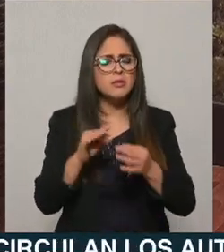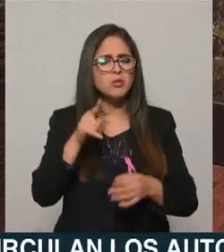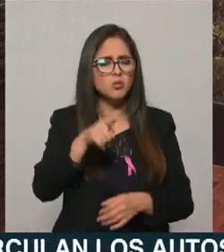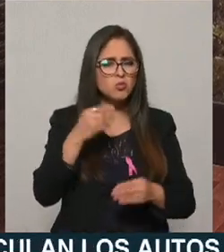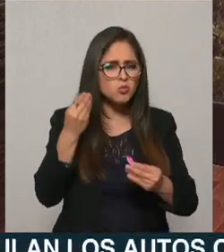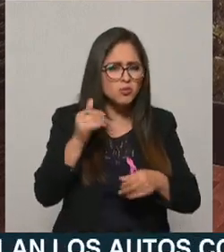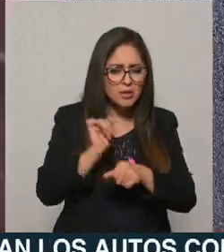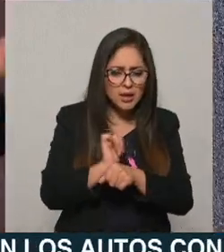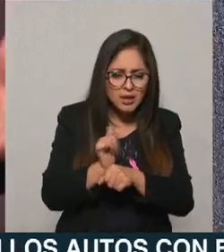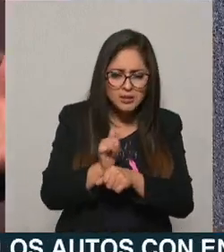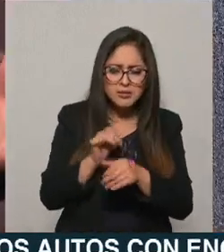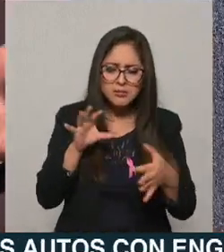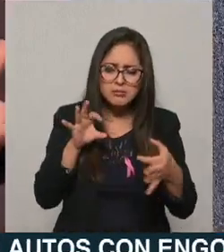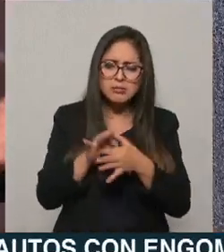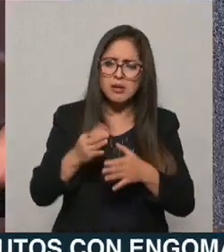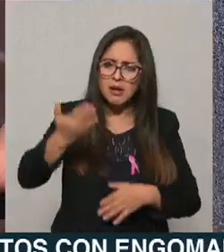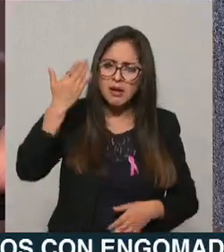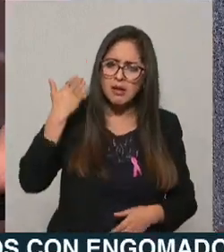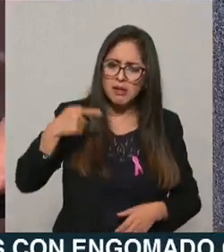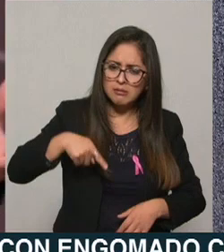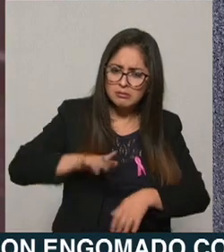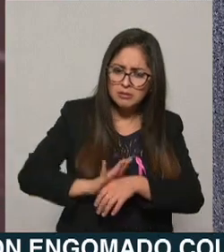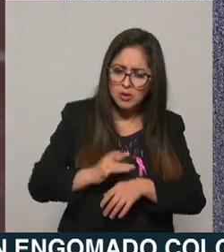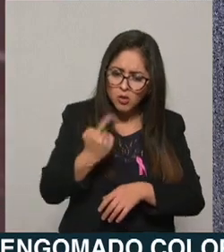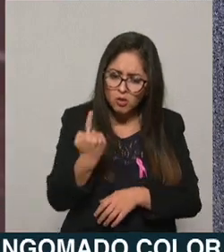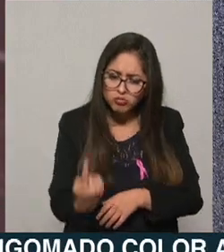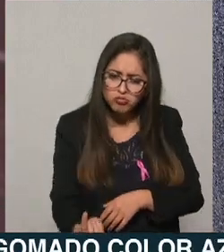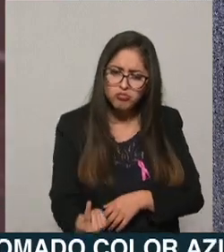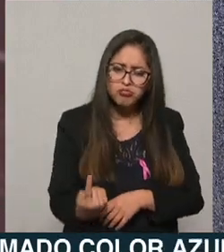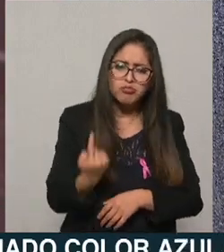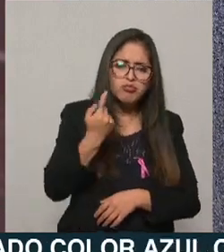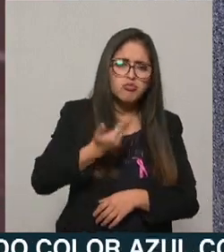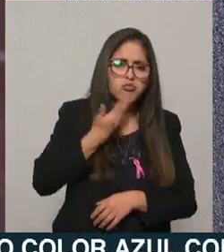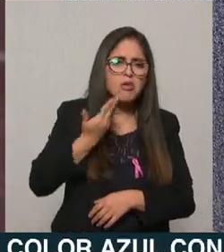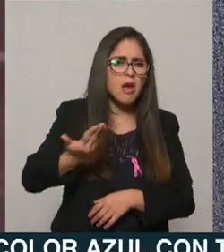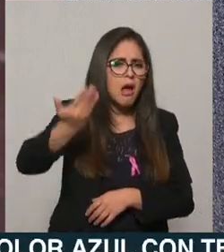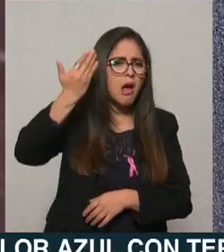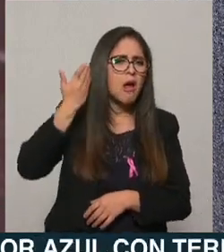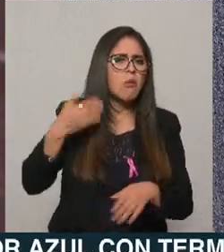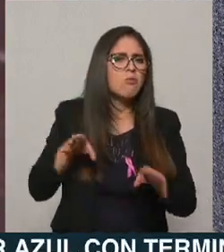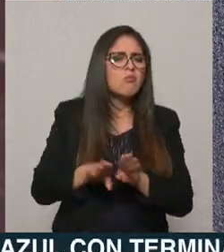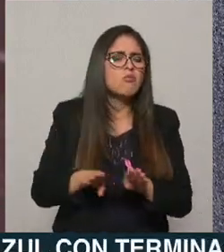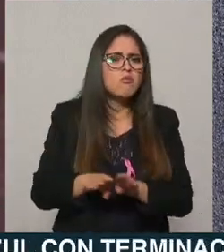artistas, definitivamente, y empezaste en el cine desde muy chiquita. ¿Cómo era el cine antes?